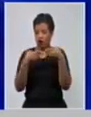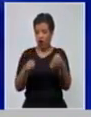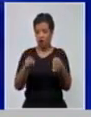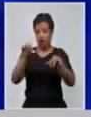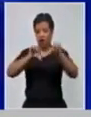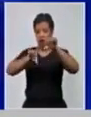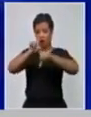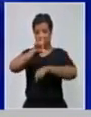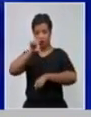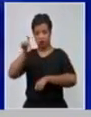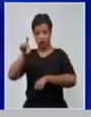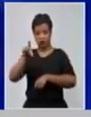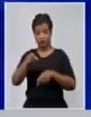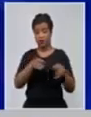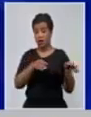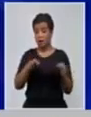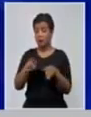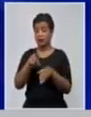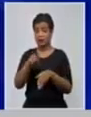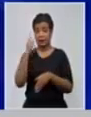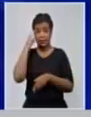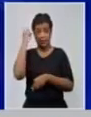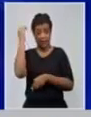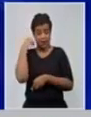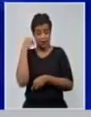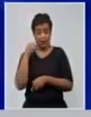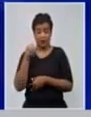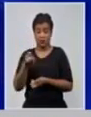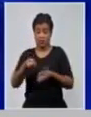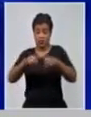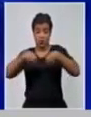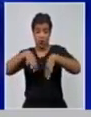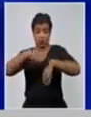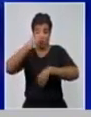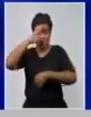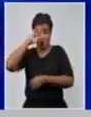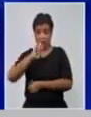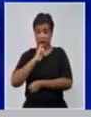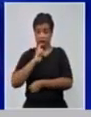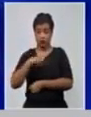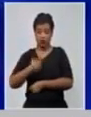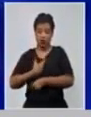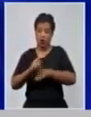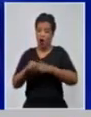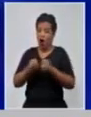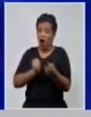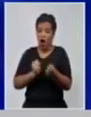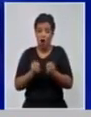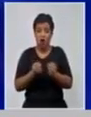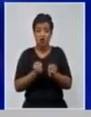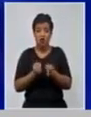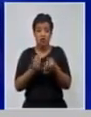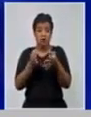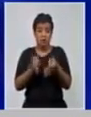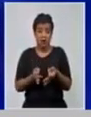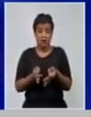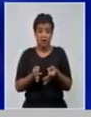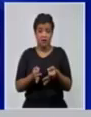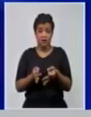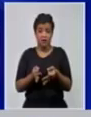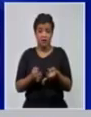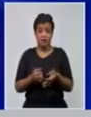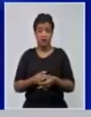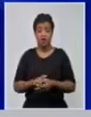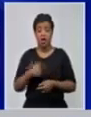estos laboratorios. Además, te puedes imaginar con la situación de Cuba, el ahorro que representa estar trasladando